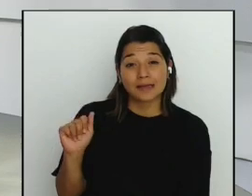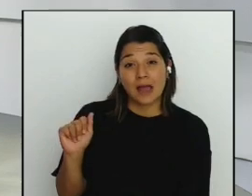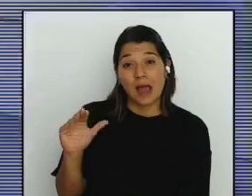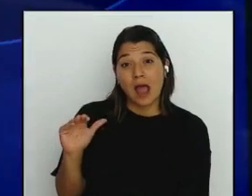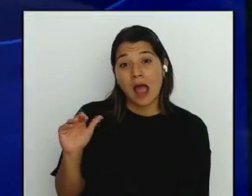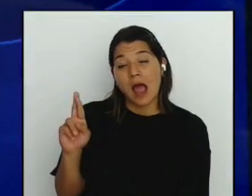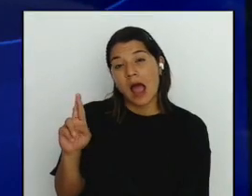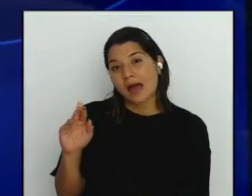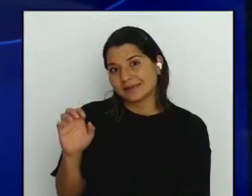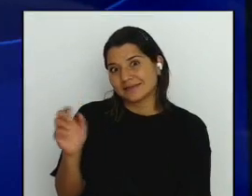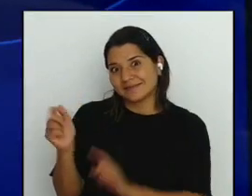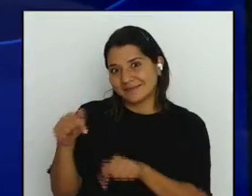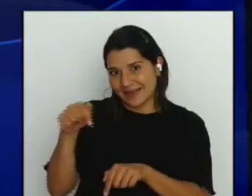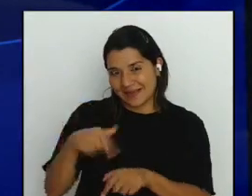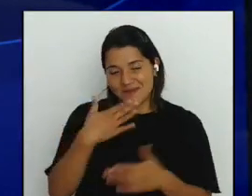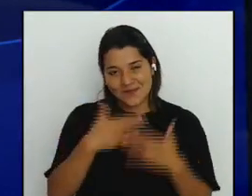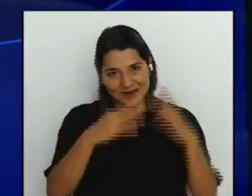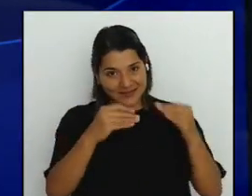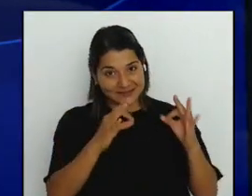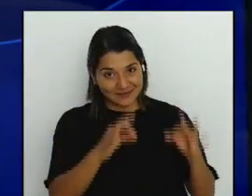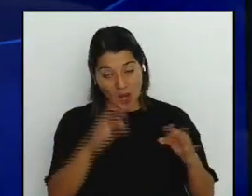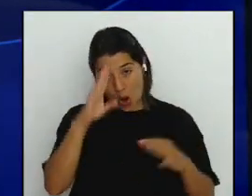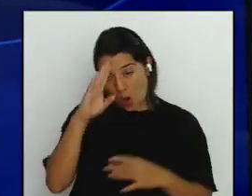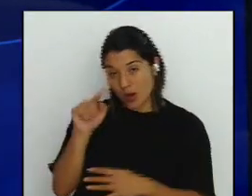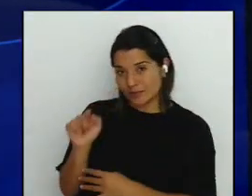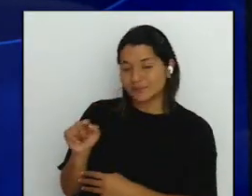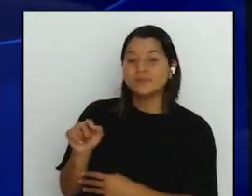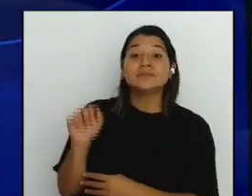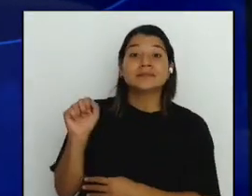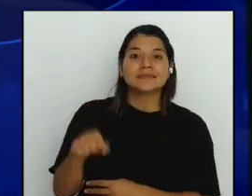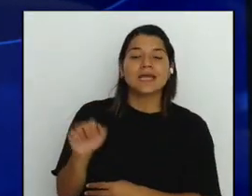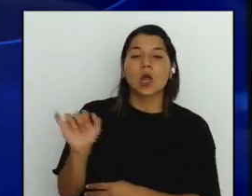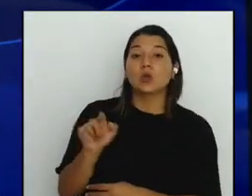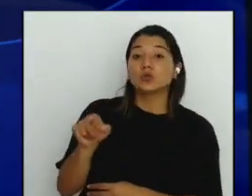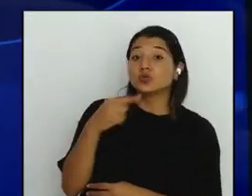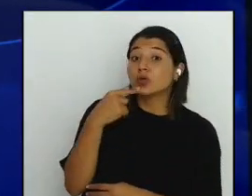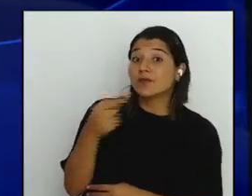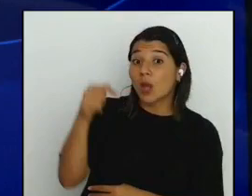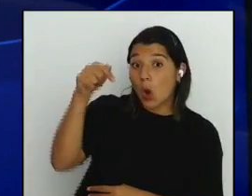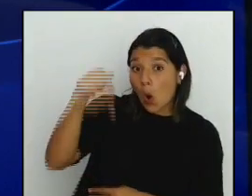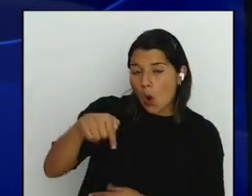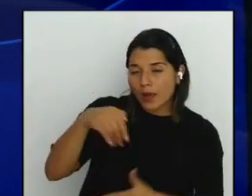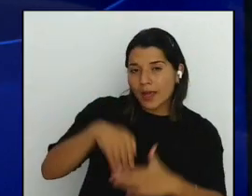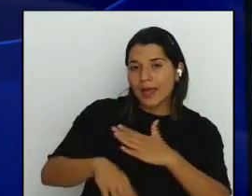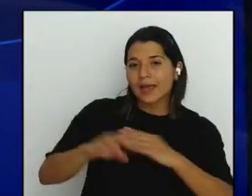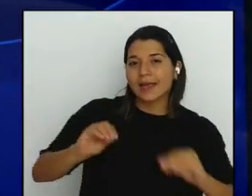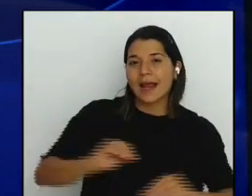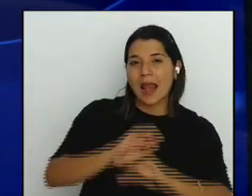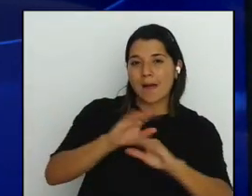amigos televidentes. Tal y como usted ahora lo menciona, hoy en horas de la mañana un grupo de